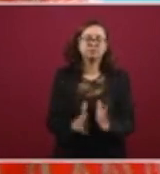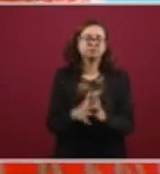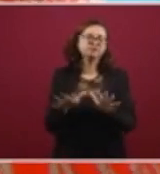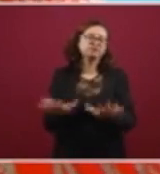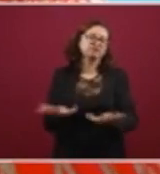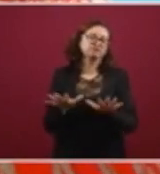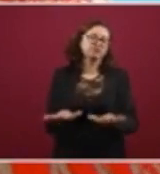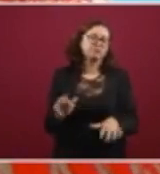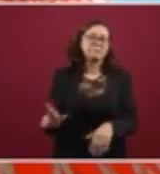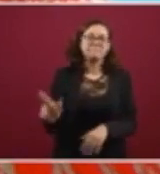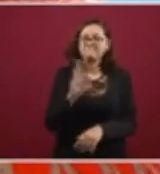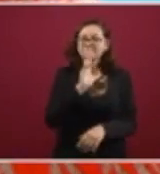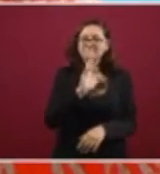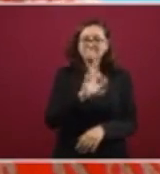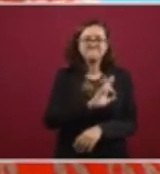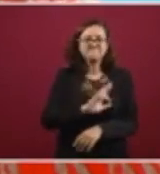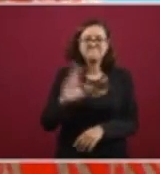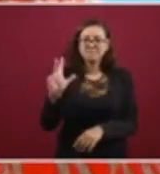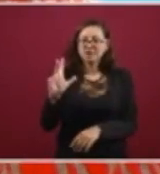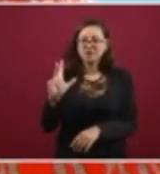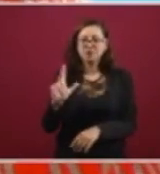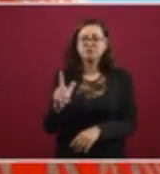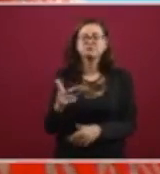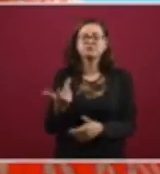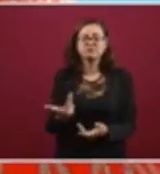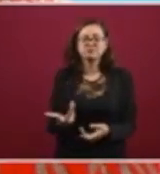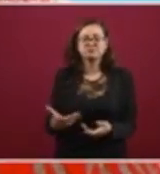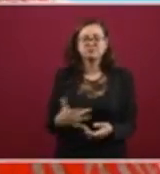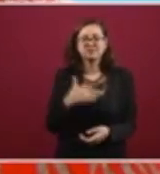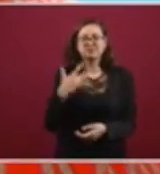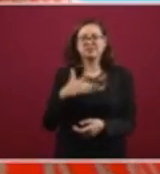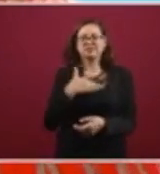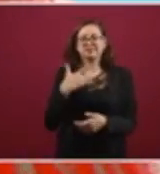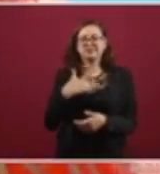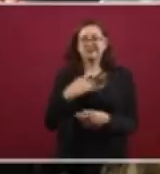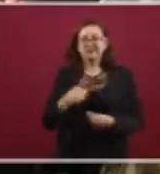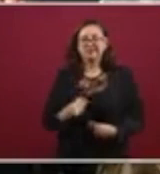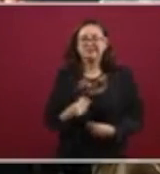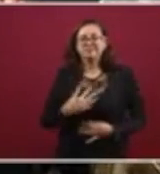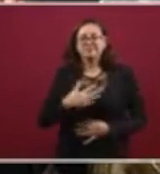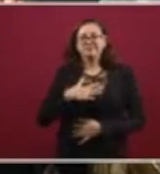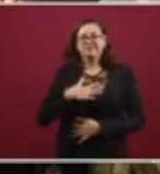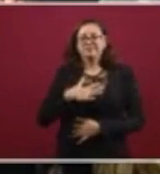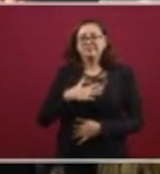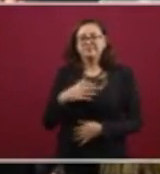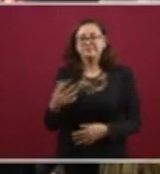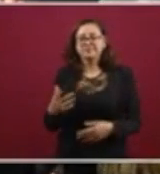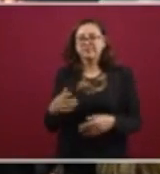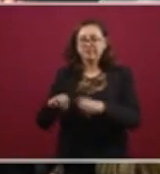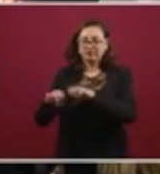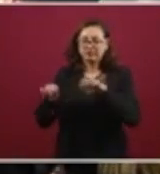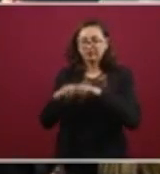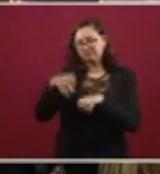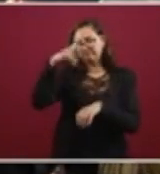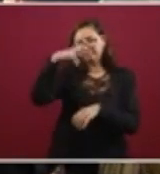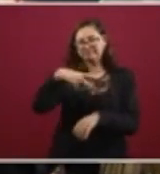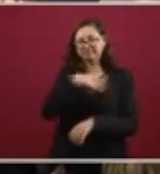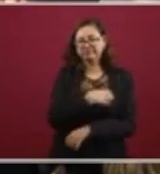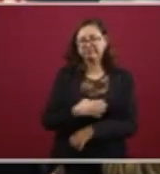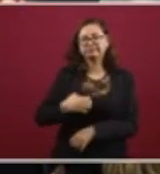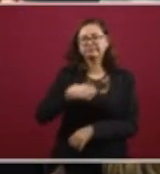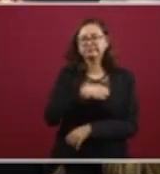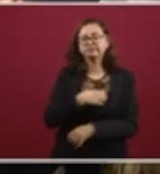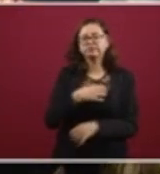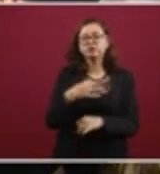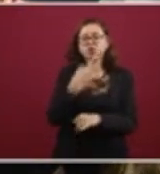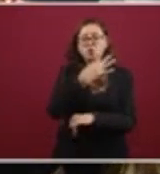para México y que ha sido un motivo de gran entusiasmo para todo el equipo mexicano. Por último, quiero hacer